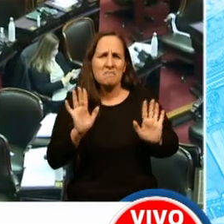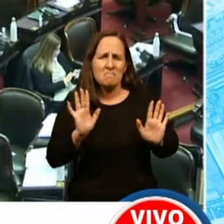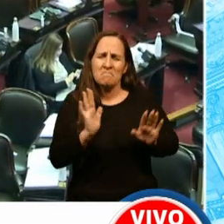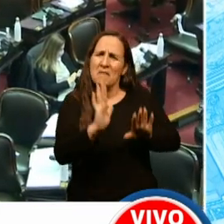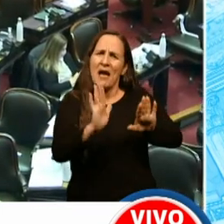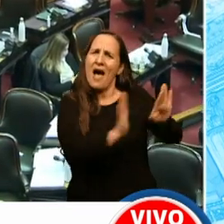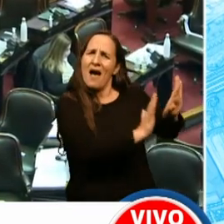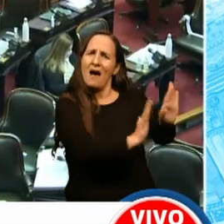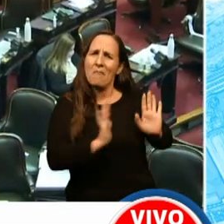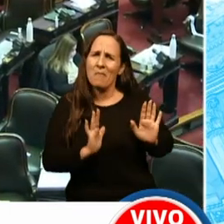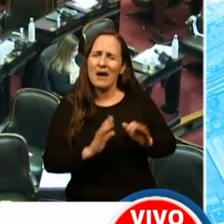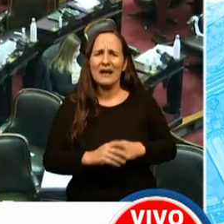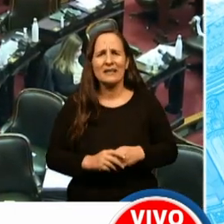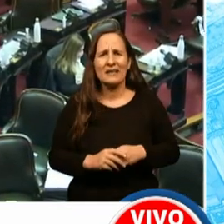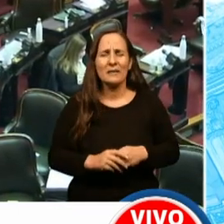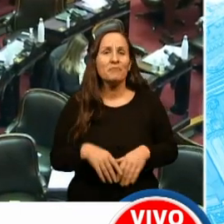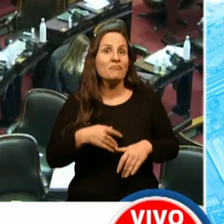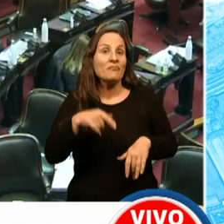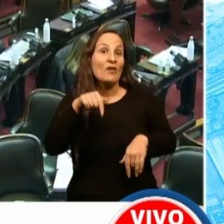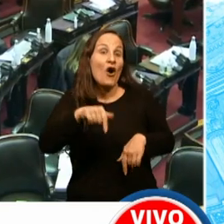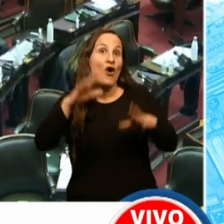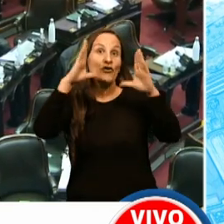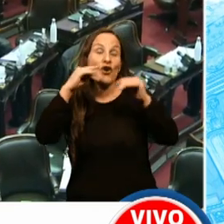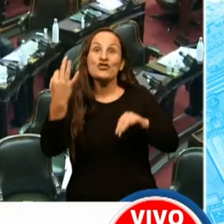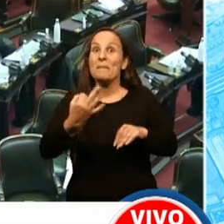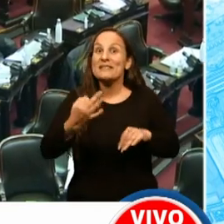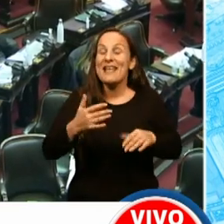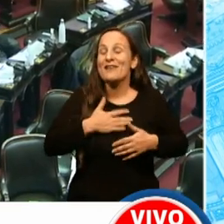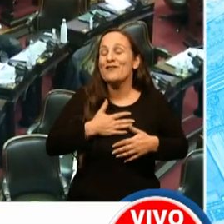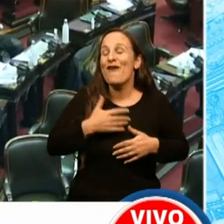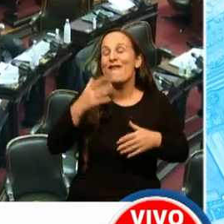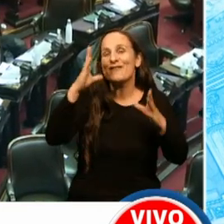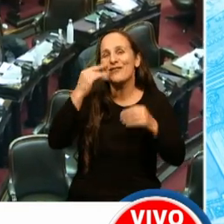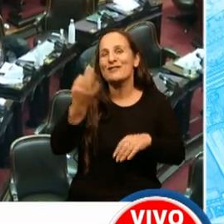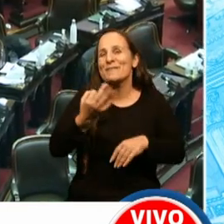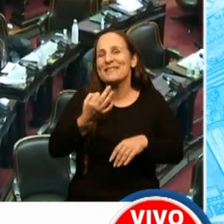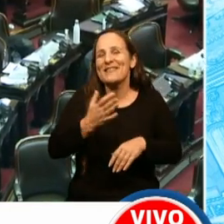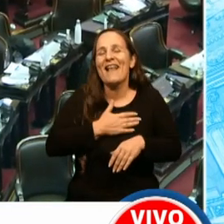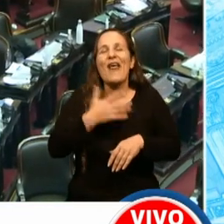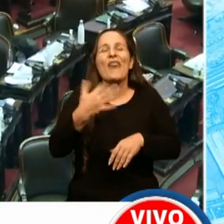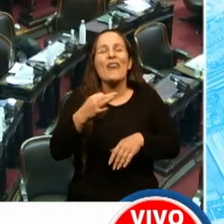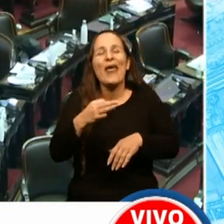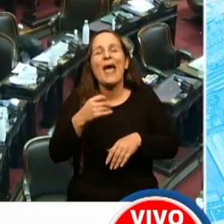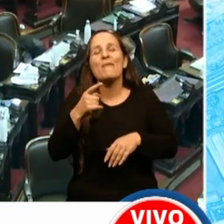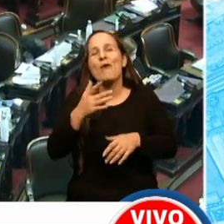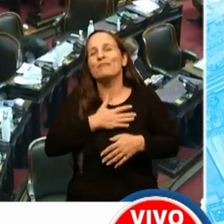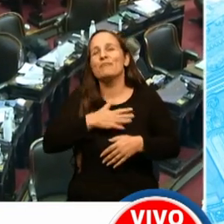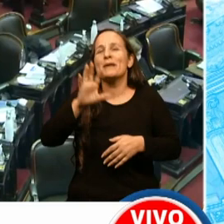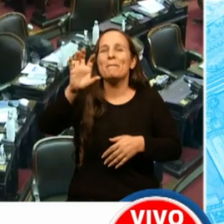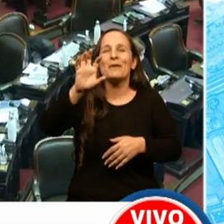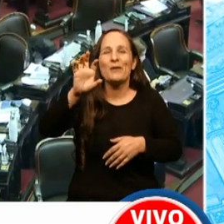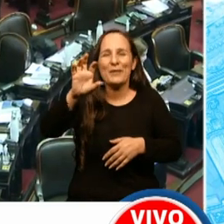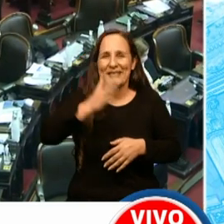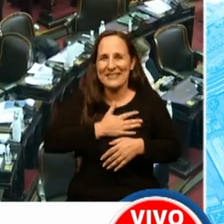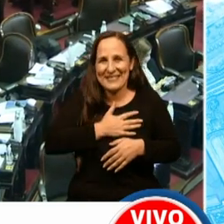me parece que es una noche muy especial yo en esta noche especial tengo que hacer los reconocimientos a mi provincia también